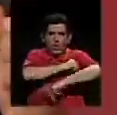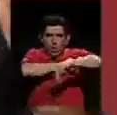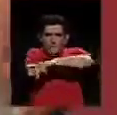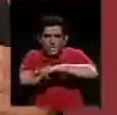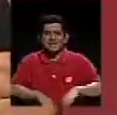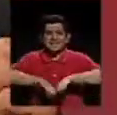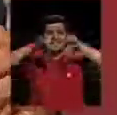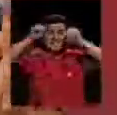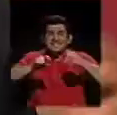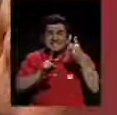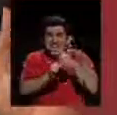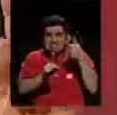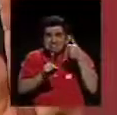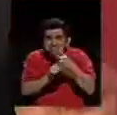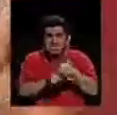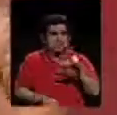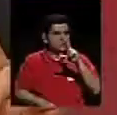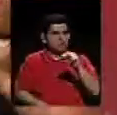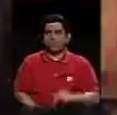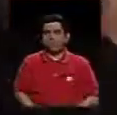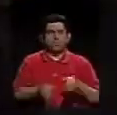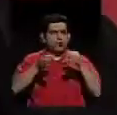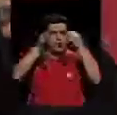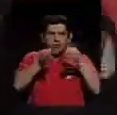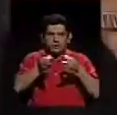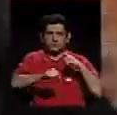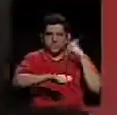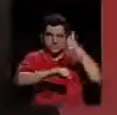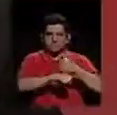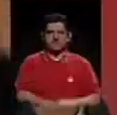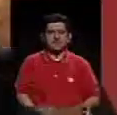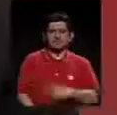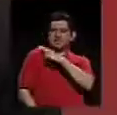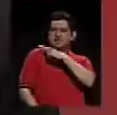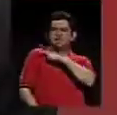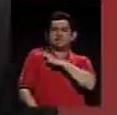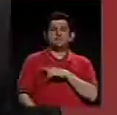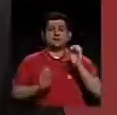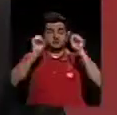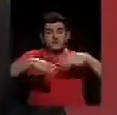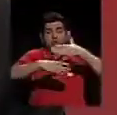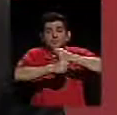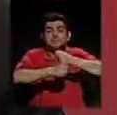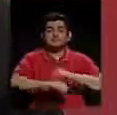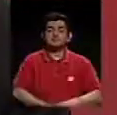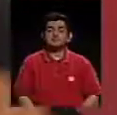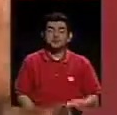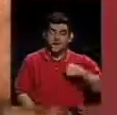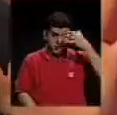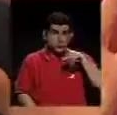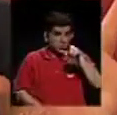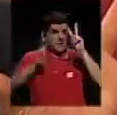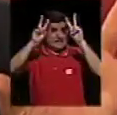el sistema mismo que no está hecho para juzgar a las cúspides tuviera que hacerlo. Y yo creo que eso es